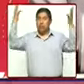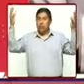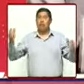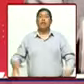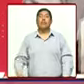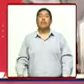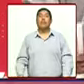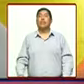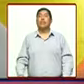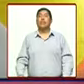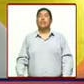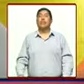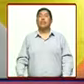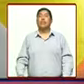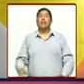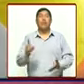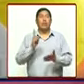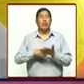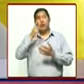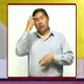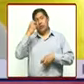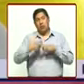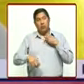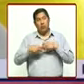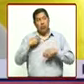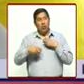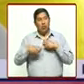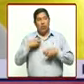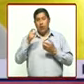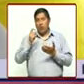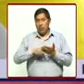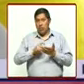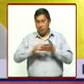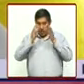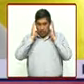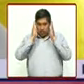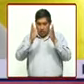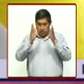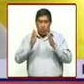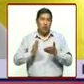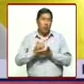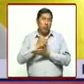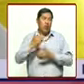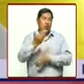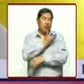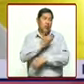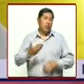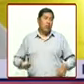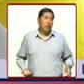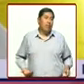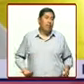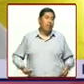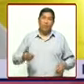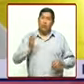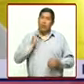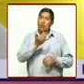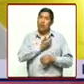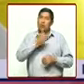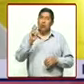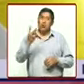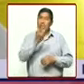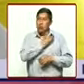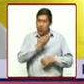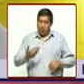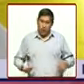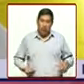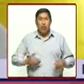forestales. Este problema va a demandar la atención exclusiva por parte del presidente, de nuestro vicepresidente